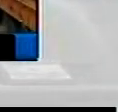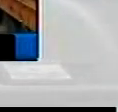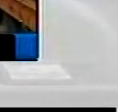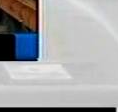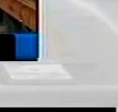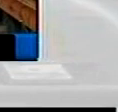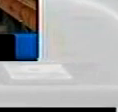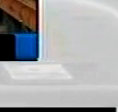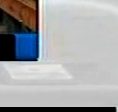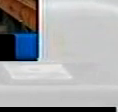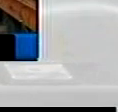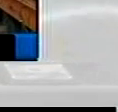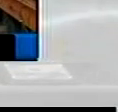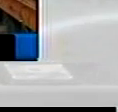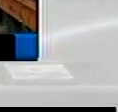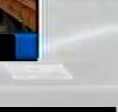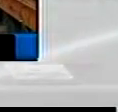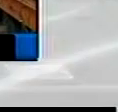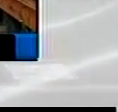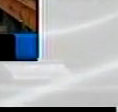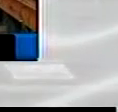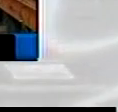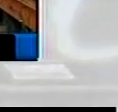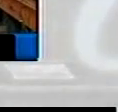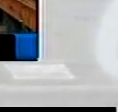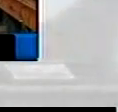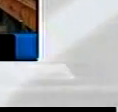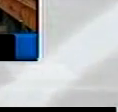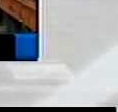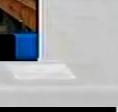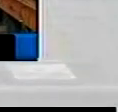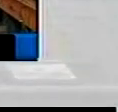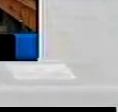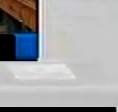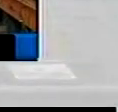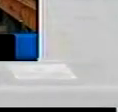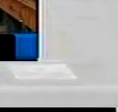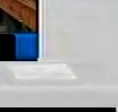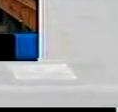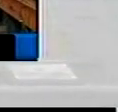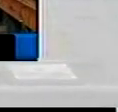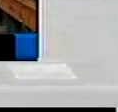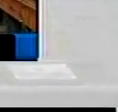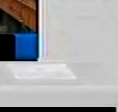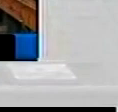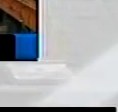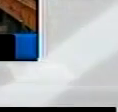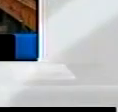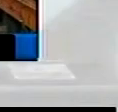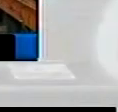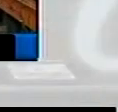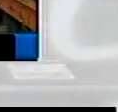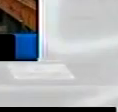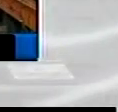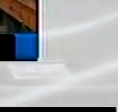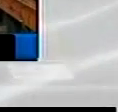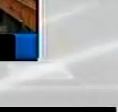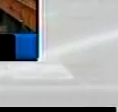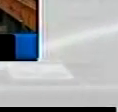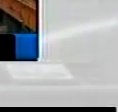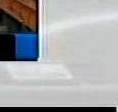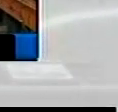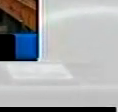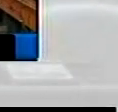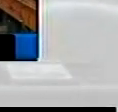recibidos de manera protocolar por los vicepresidentes, integrantes de la mesa directiva, Karina